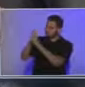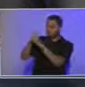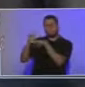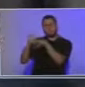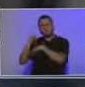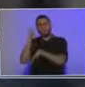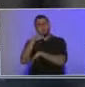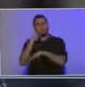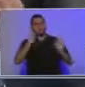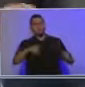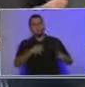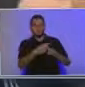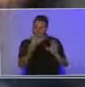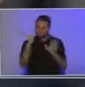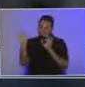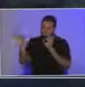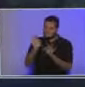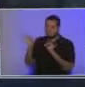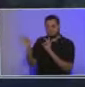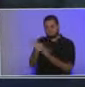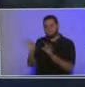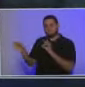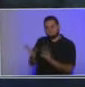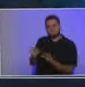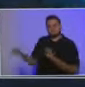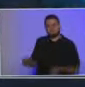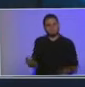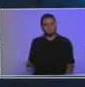decir, orientar a la gente.